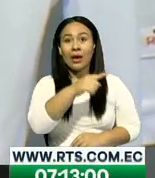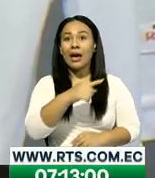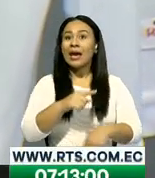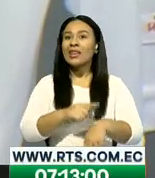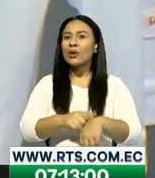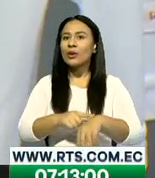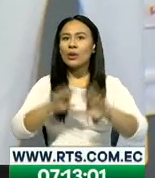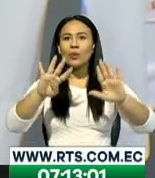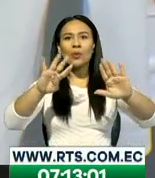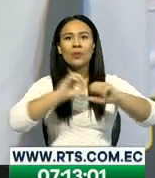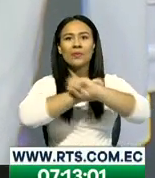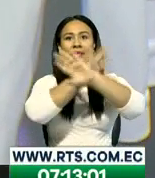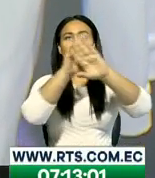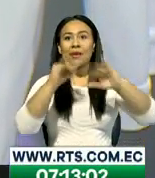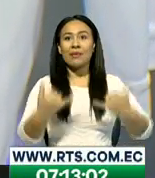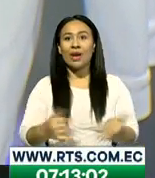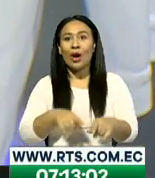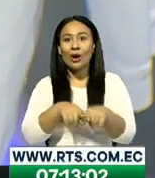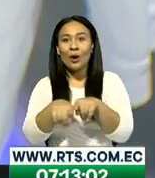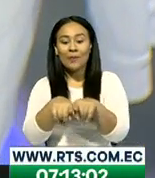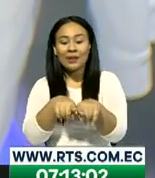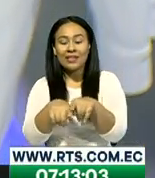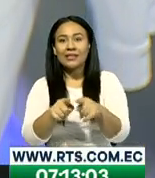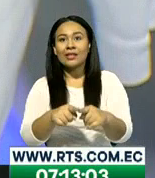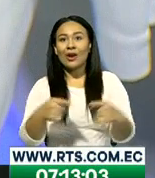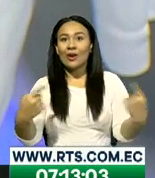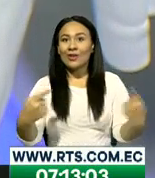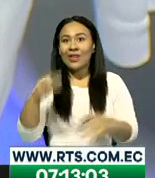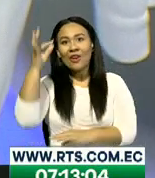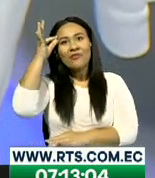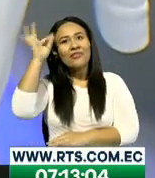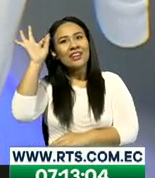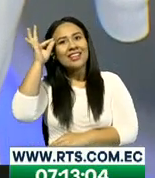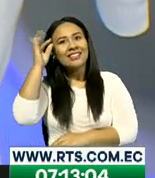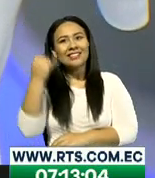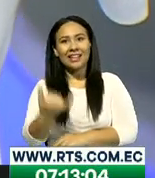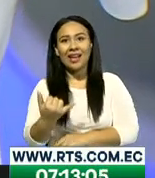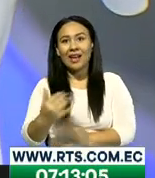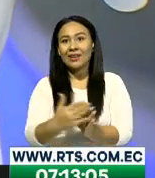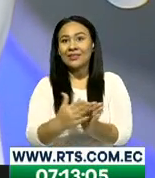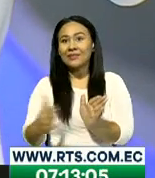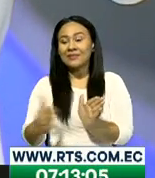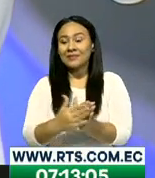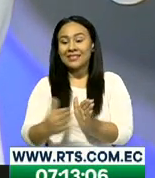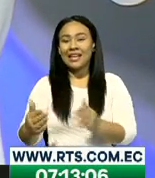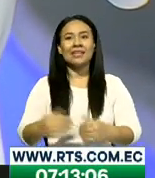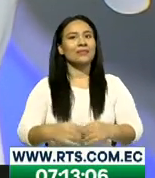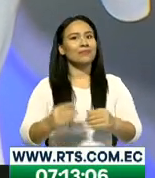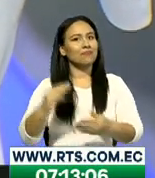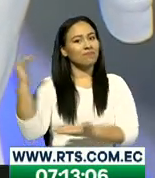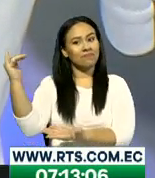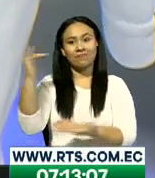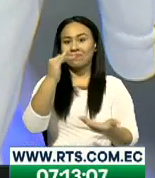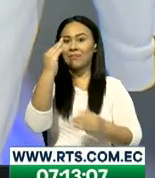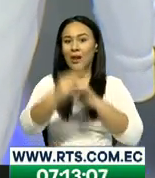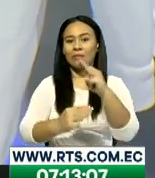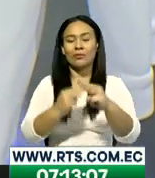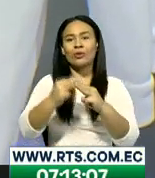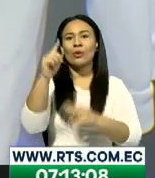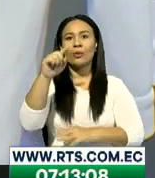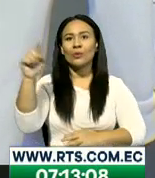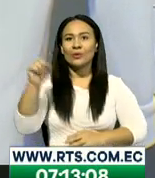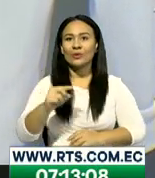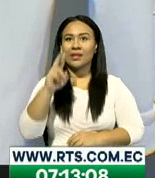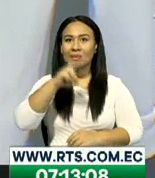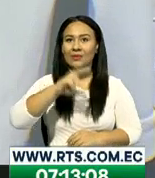9 de la mañana, hora de Ecuador, frente a Francia en cuartos de final. En esta, la Copa del Mundo Rusia